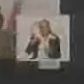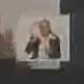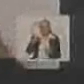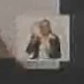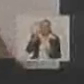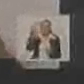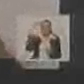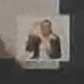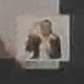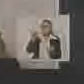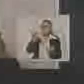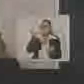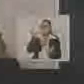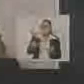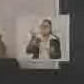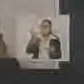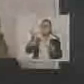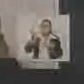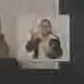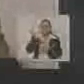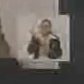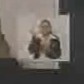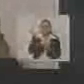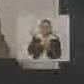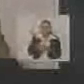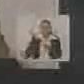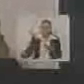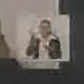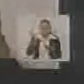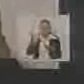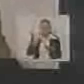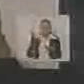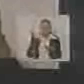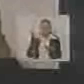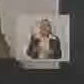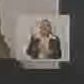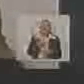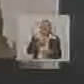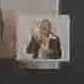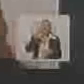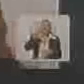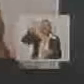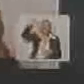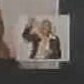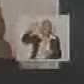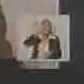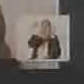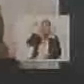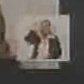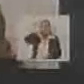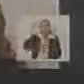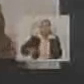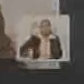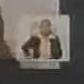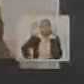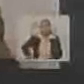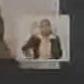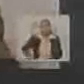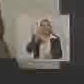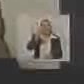diputados, si han sido diputados a la asamblea, ¿por qué no han llamado a cuentas al jefe de gobierno? Para eso son los